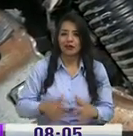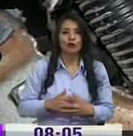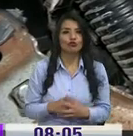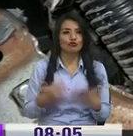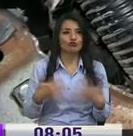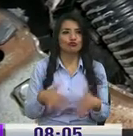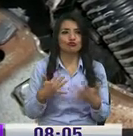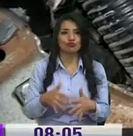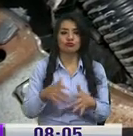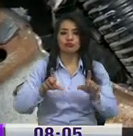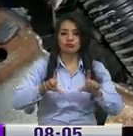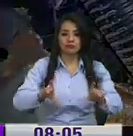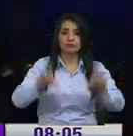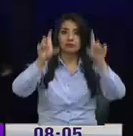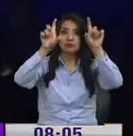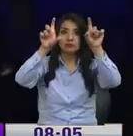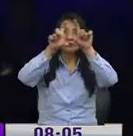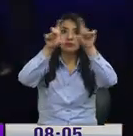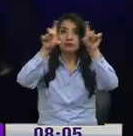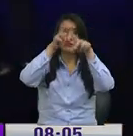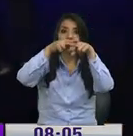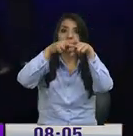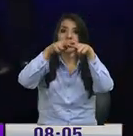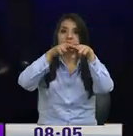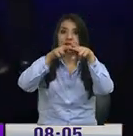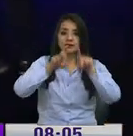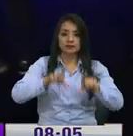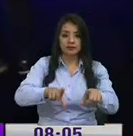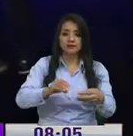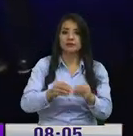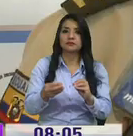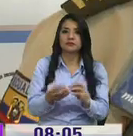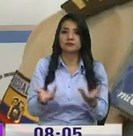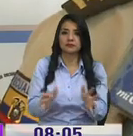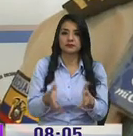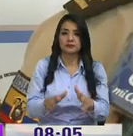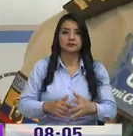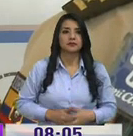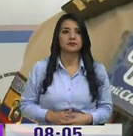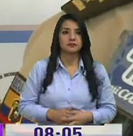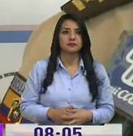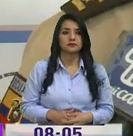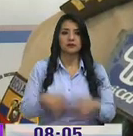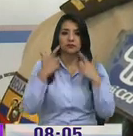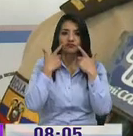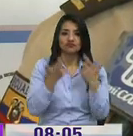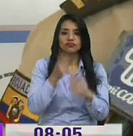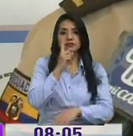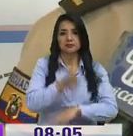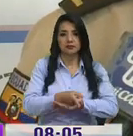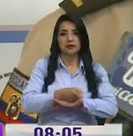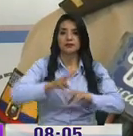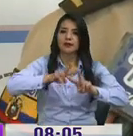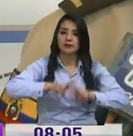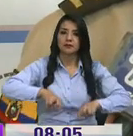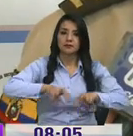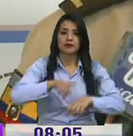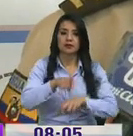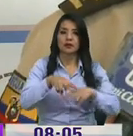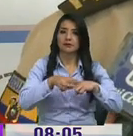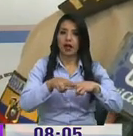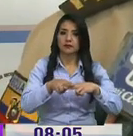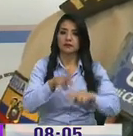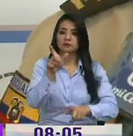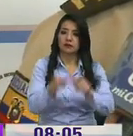el rótulo del taxi sin ninguna otra identificación. Para que la fiscalía ordene las experticias necesarias para determinar